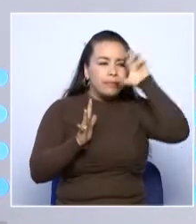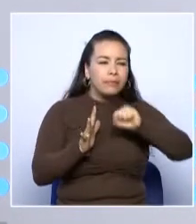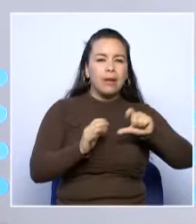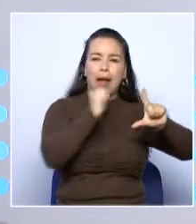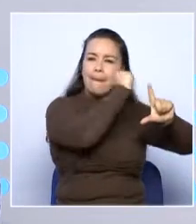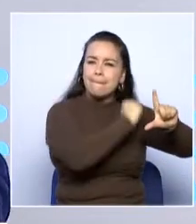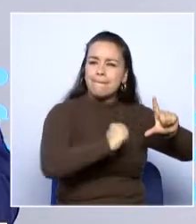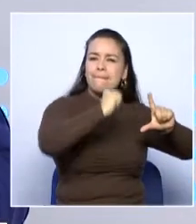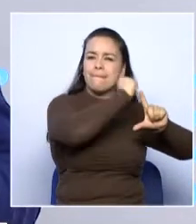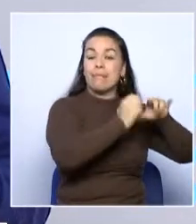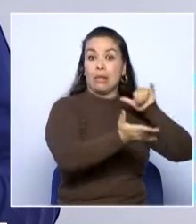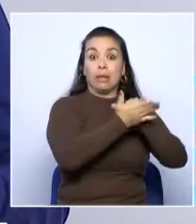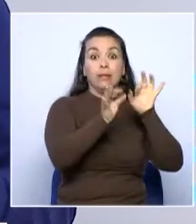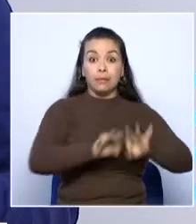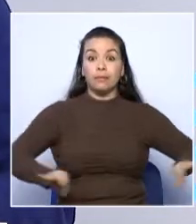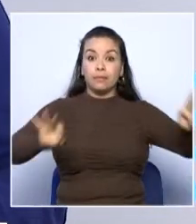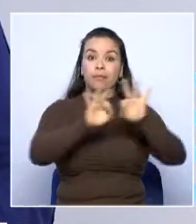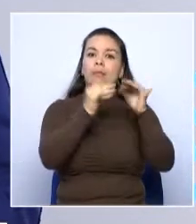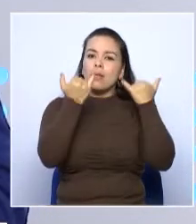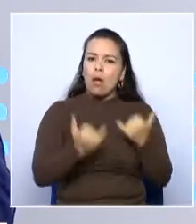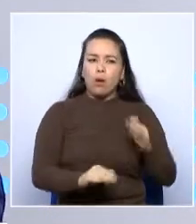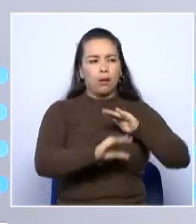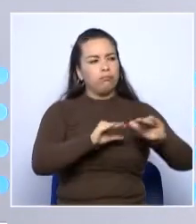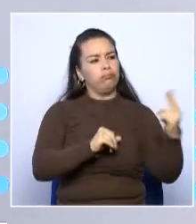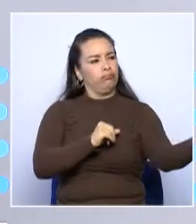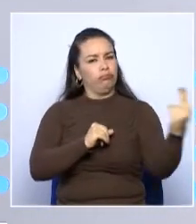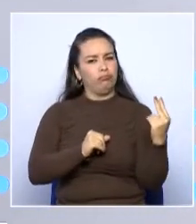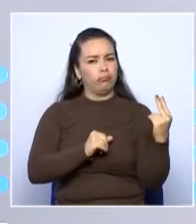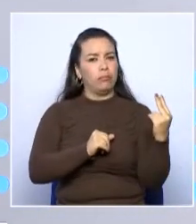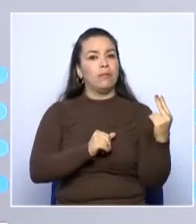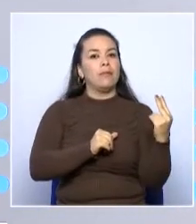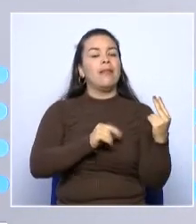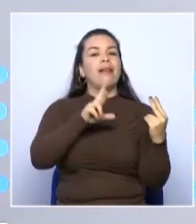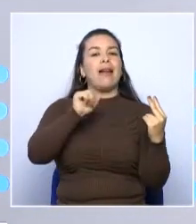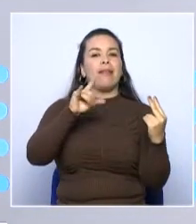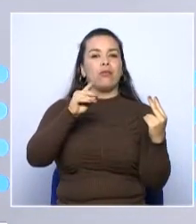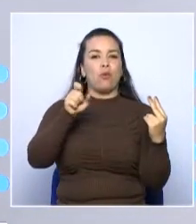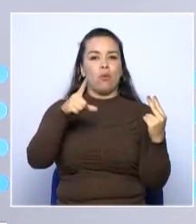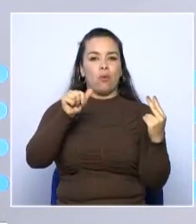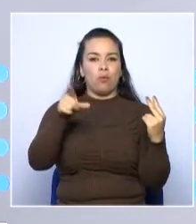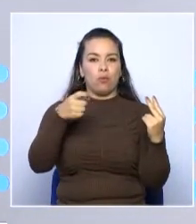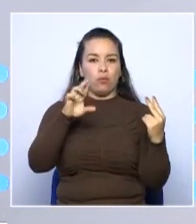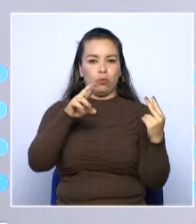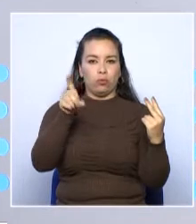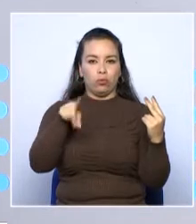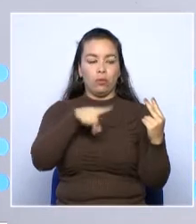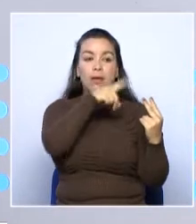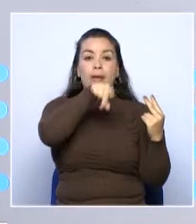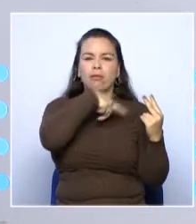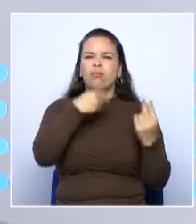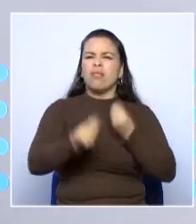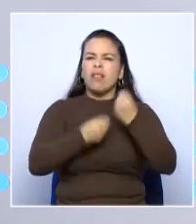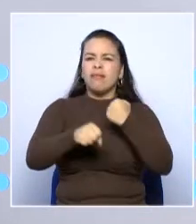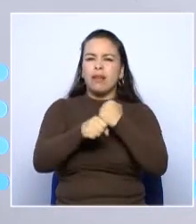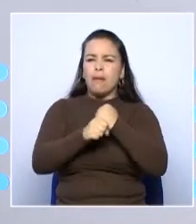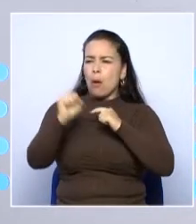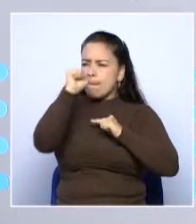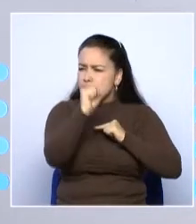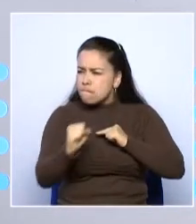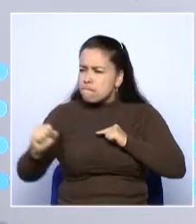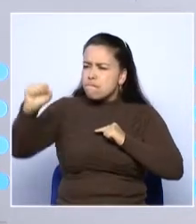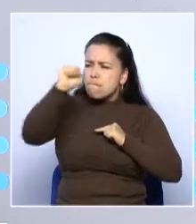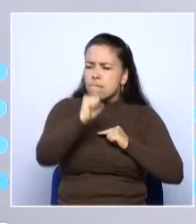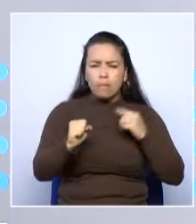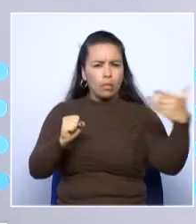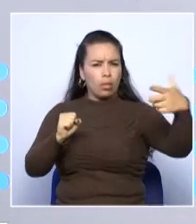ecografía. Y para eso he invitado a dos radiólogos, dos personas que además de ser médicos cirujanos se